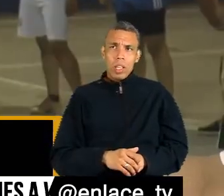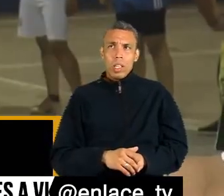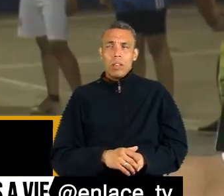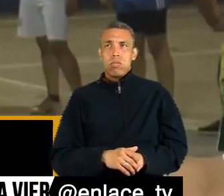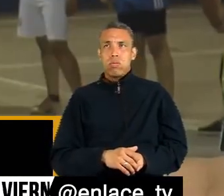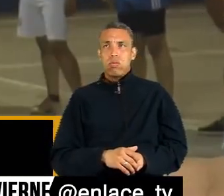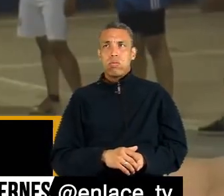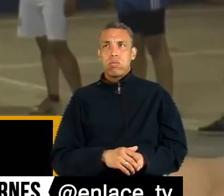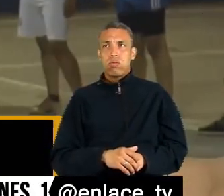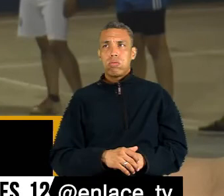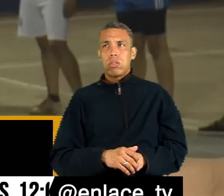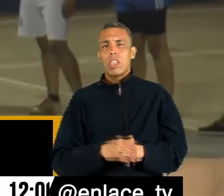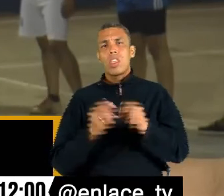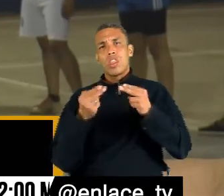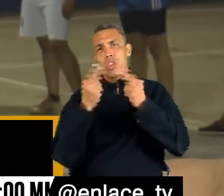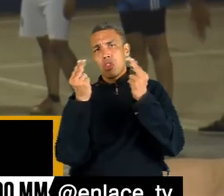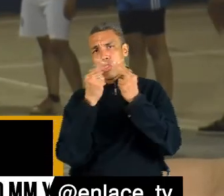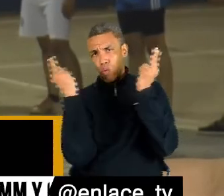en Bucaramanga,